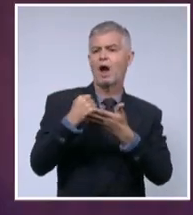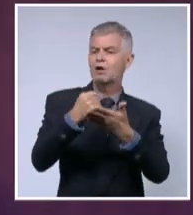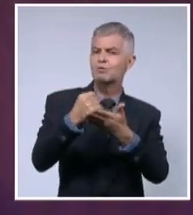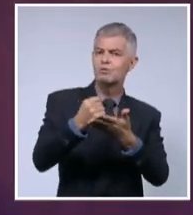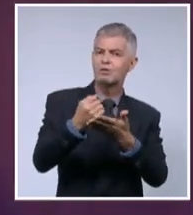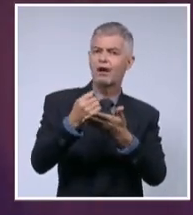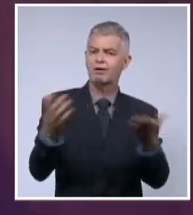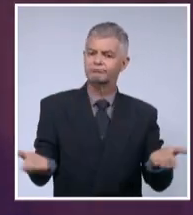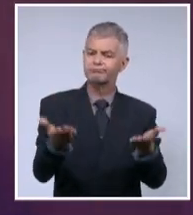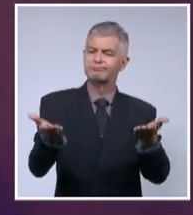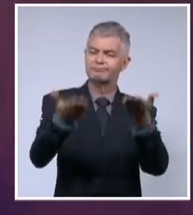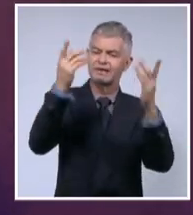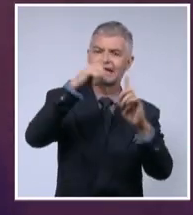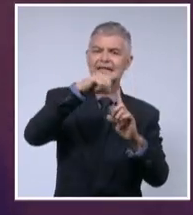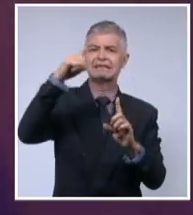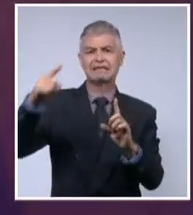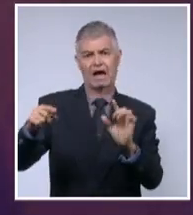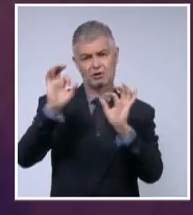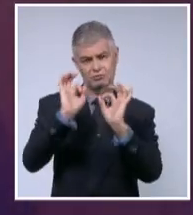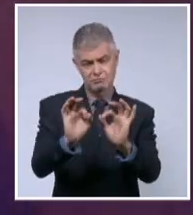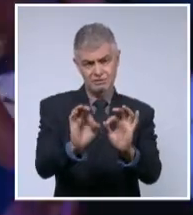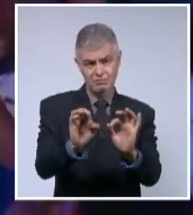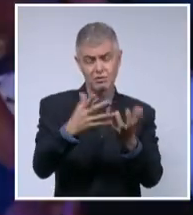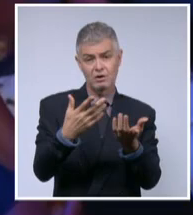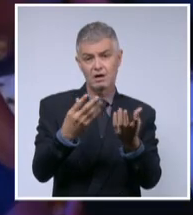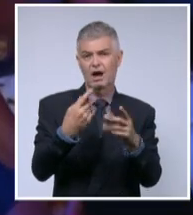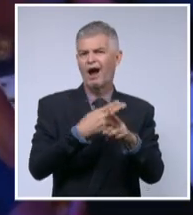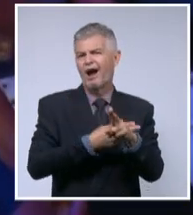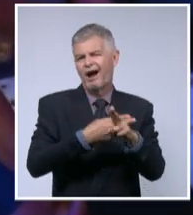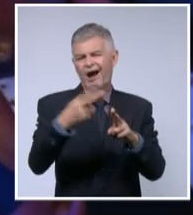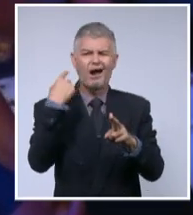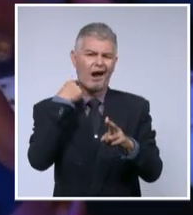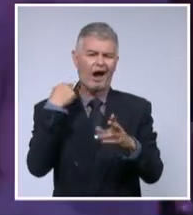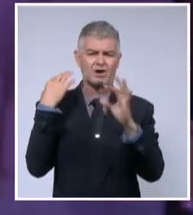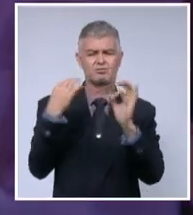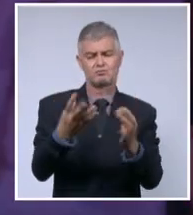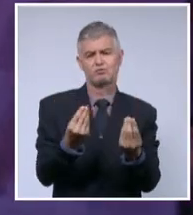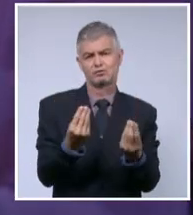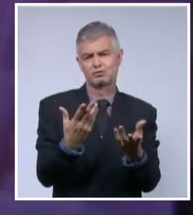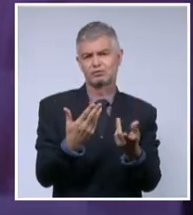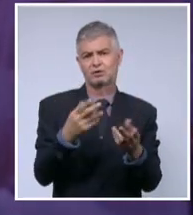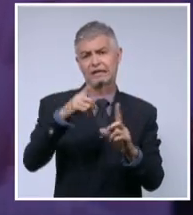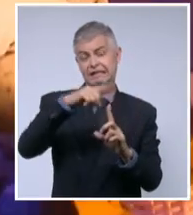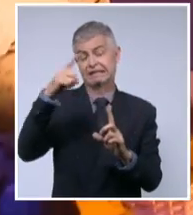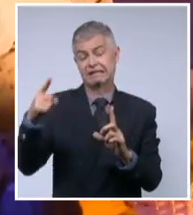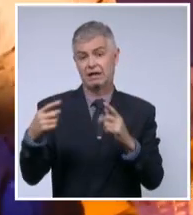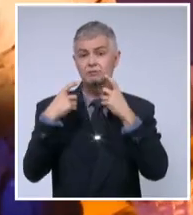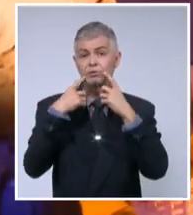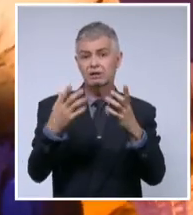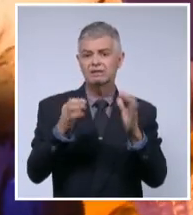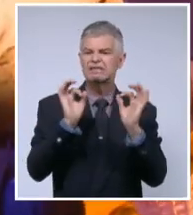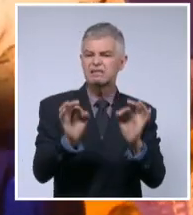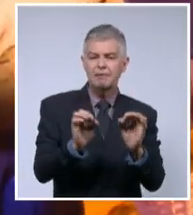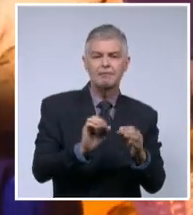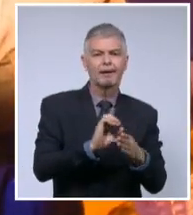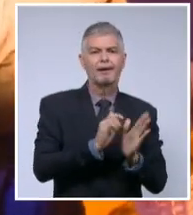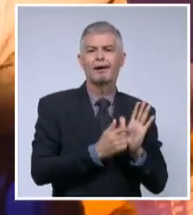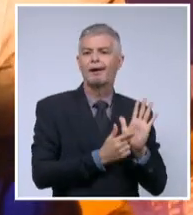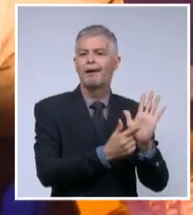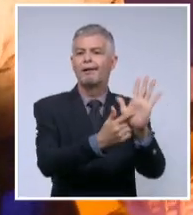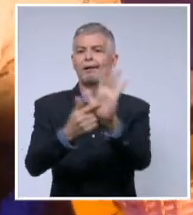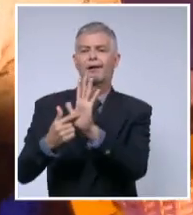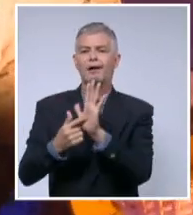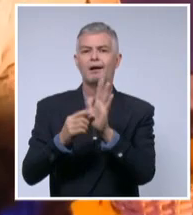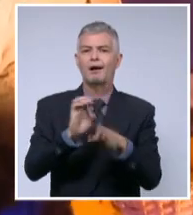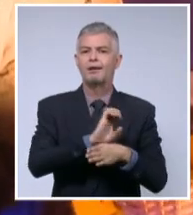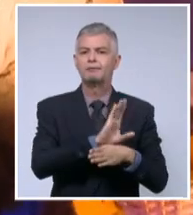y conquistando públicos a través de ese arte tan milenario y tan suyo mismo. Cada puesta en escena se distingue por la excelencia de su creación, el